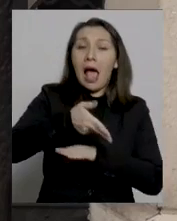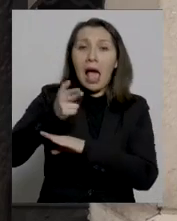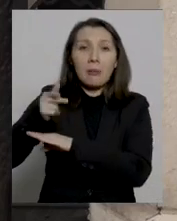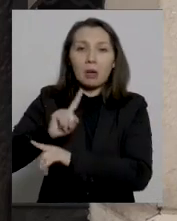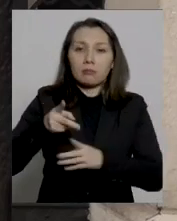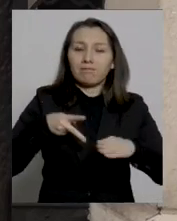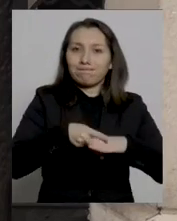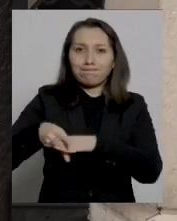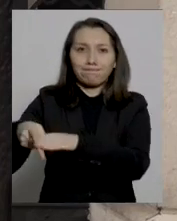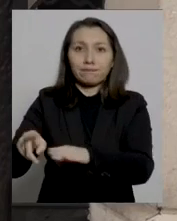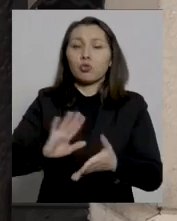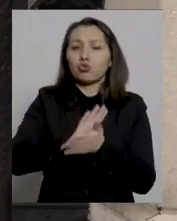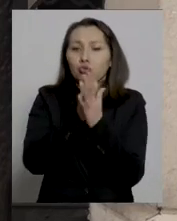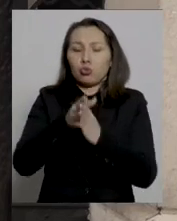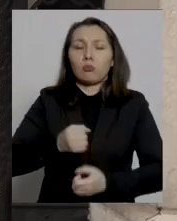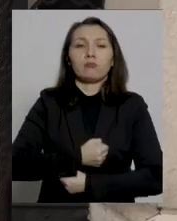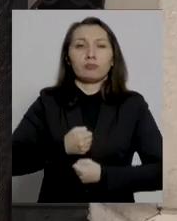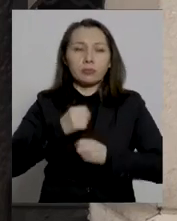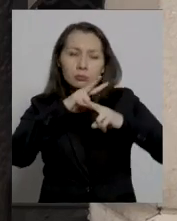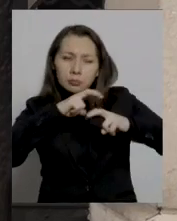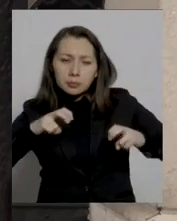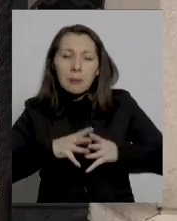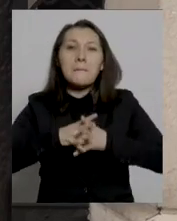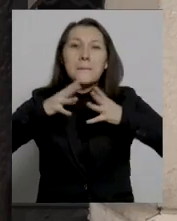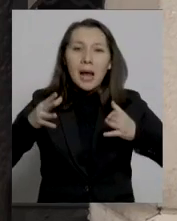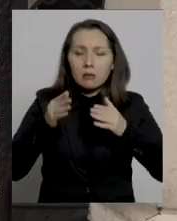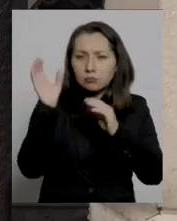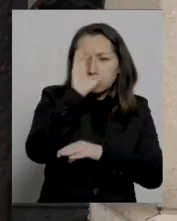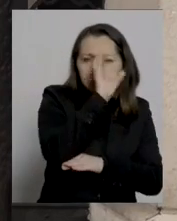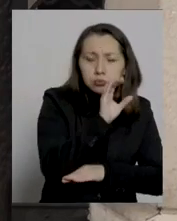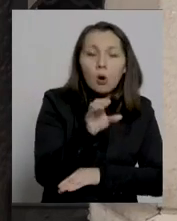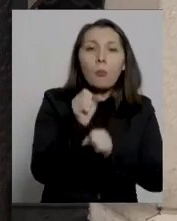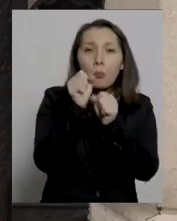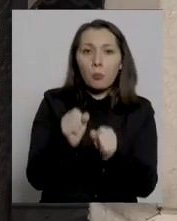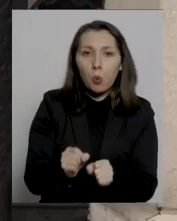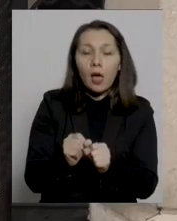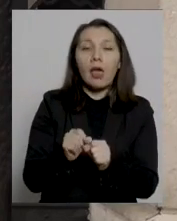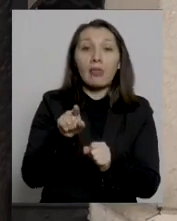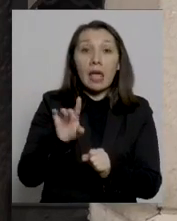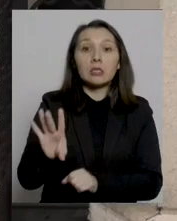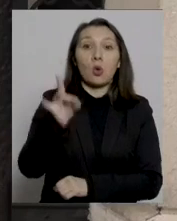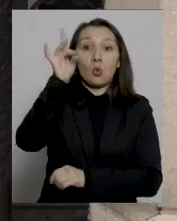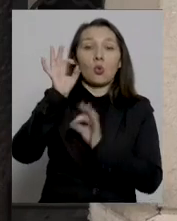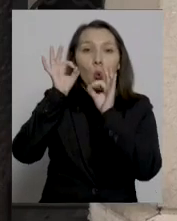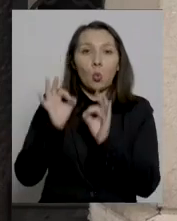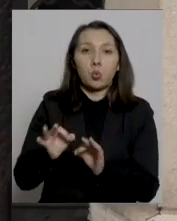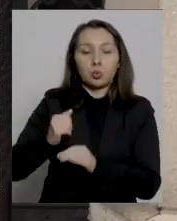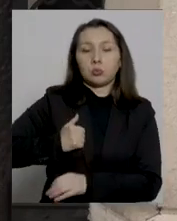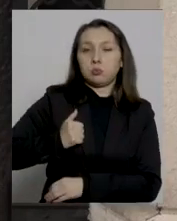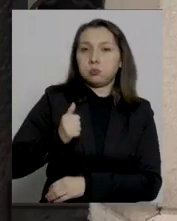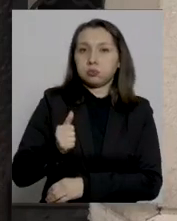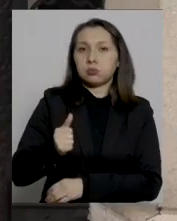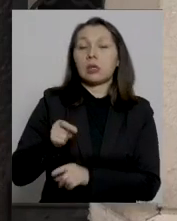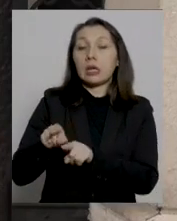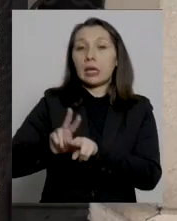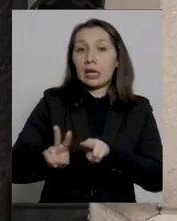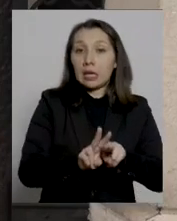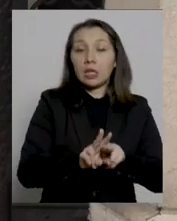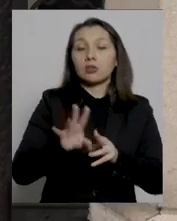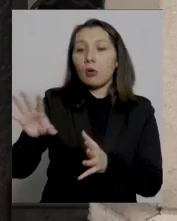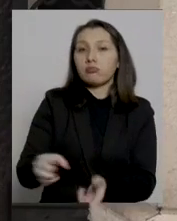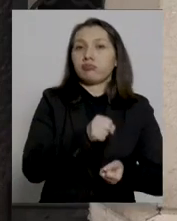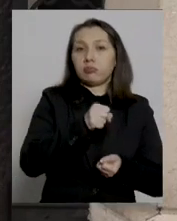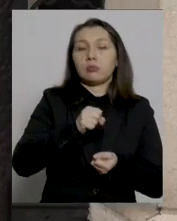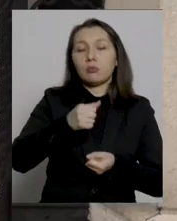otra parte, fortaleciendo las capacidades investigativas para poder generar este tipo de acciones policiales que